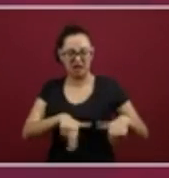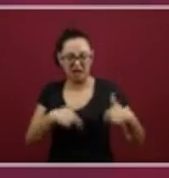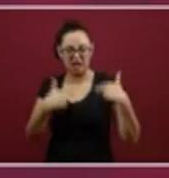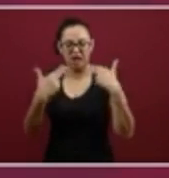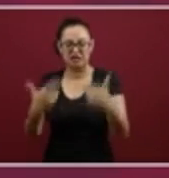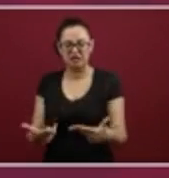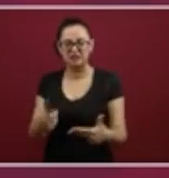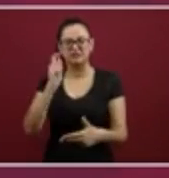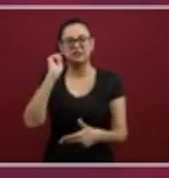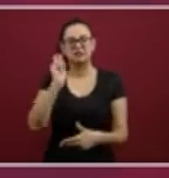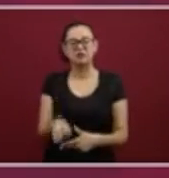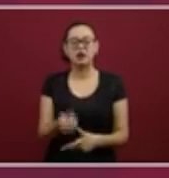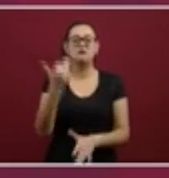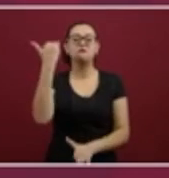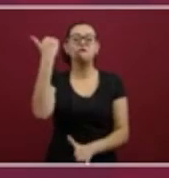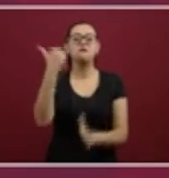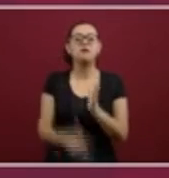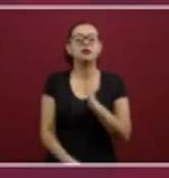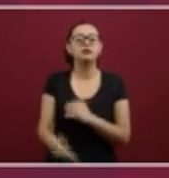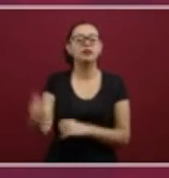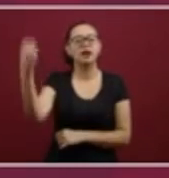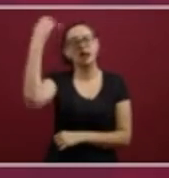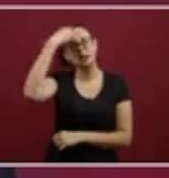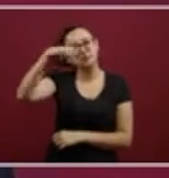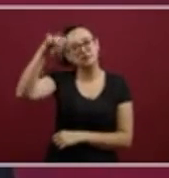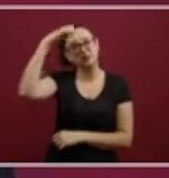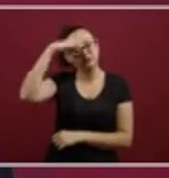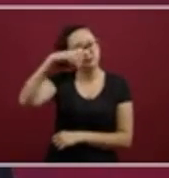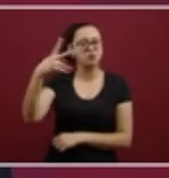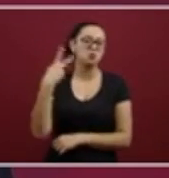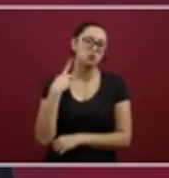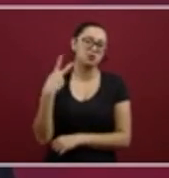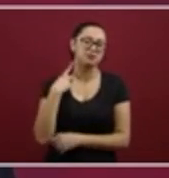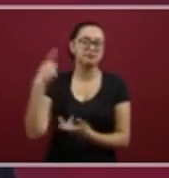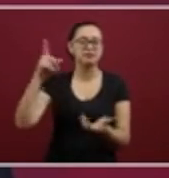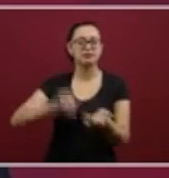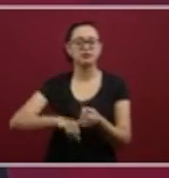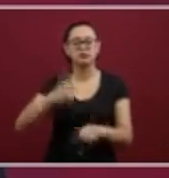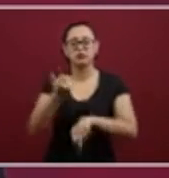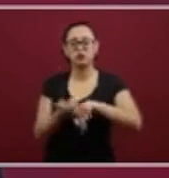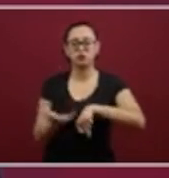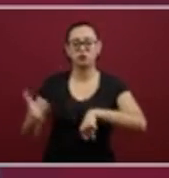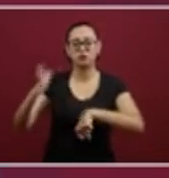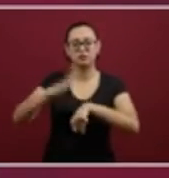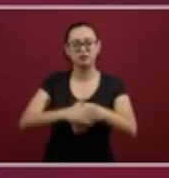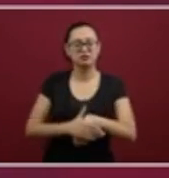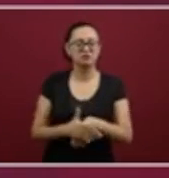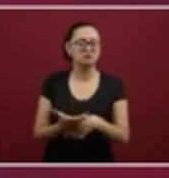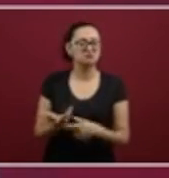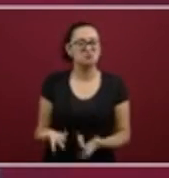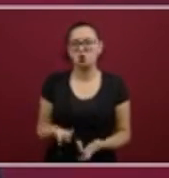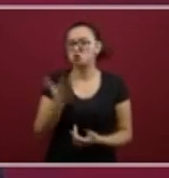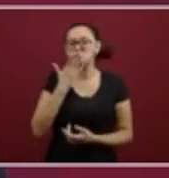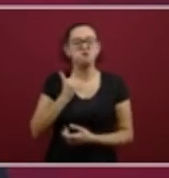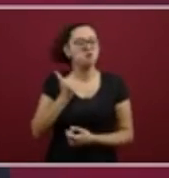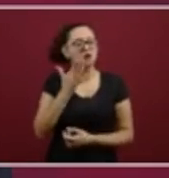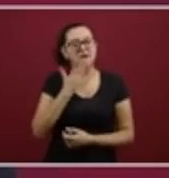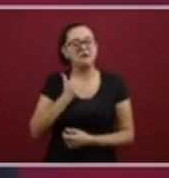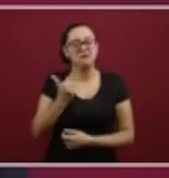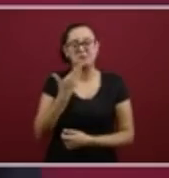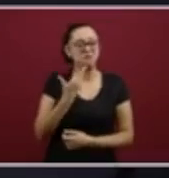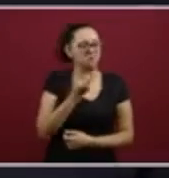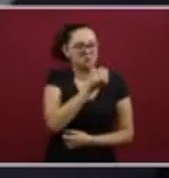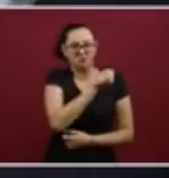cuadros para la administración pública, para la política?